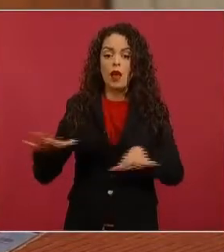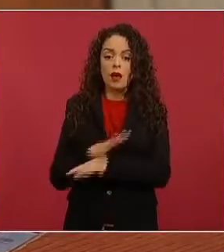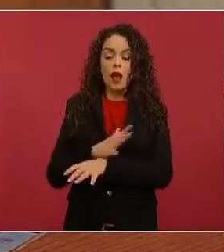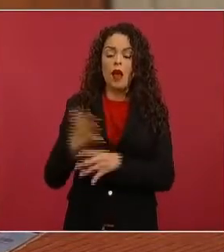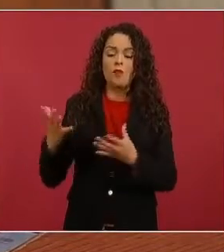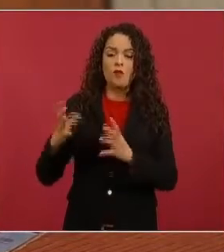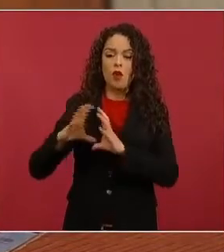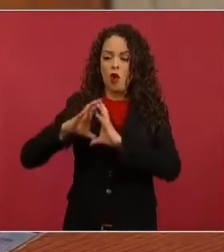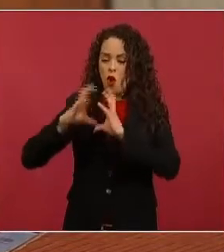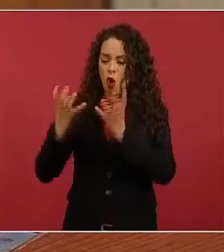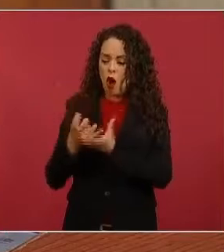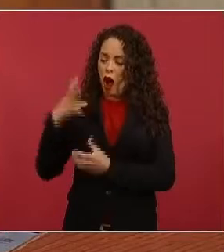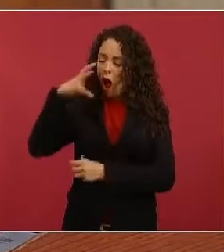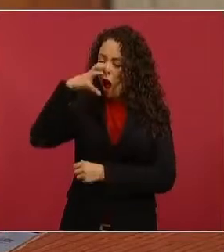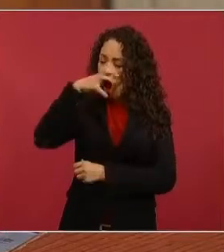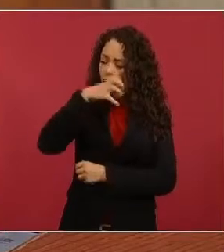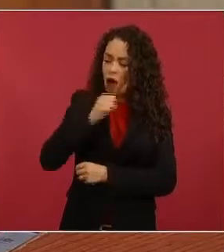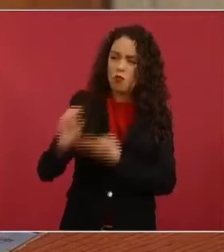climático.